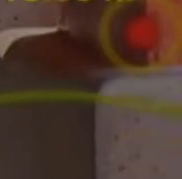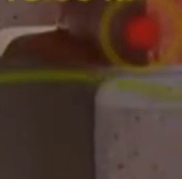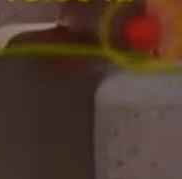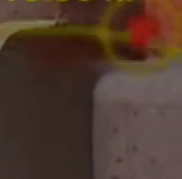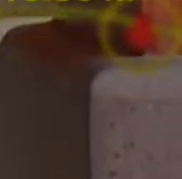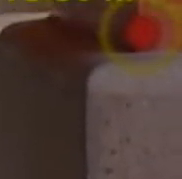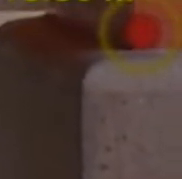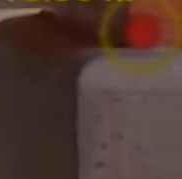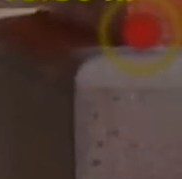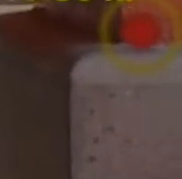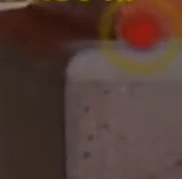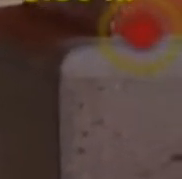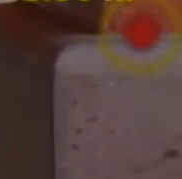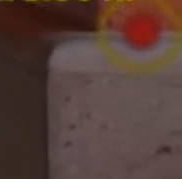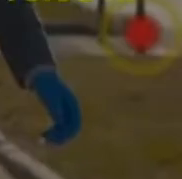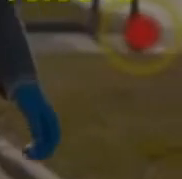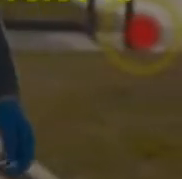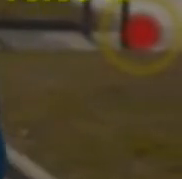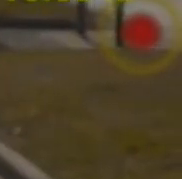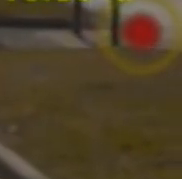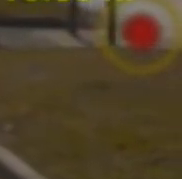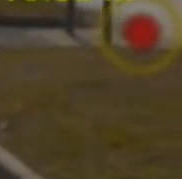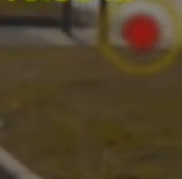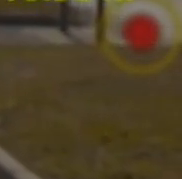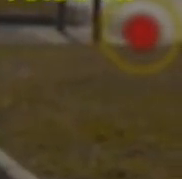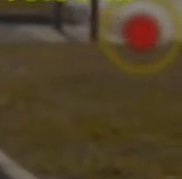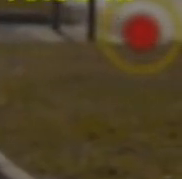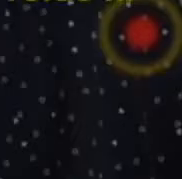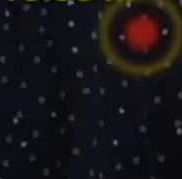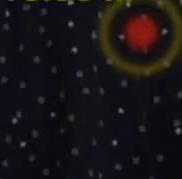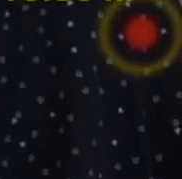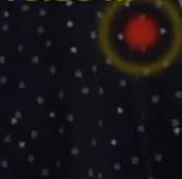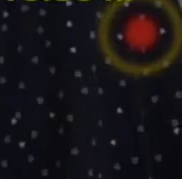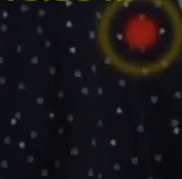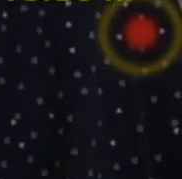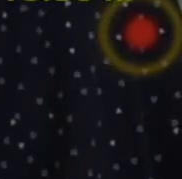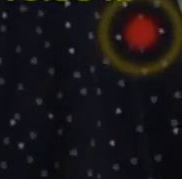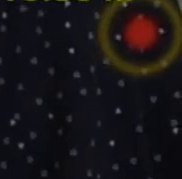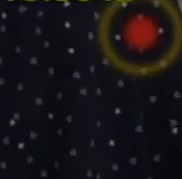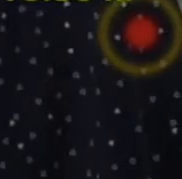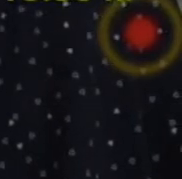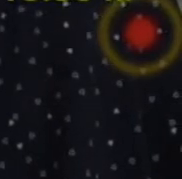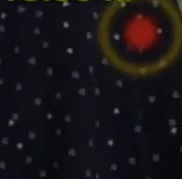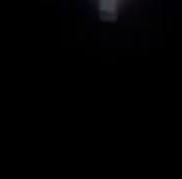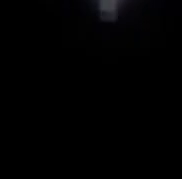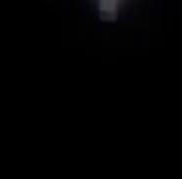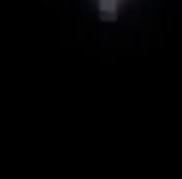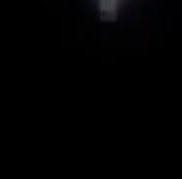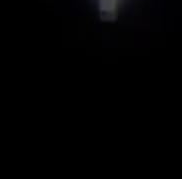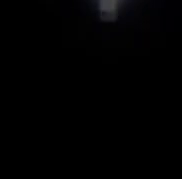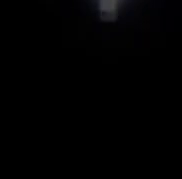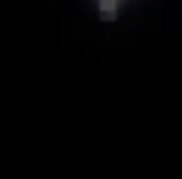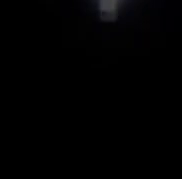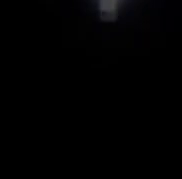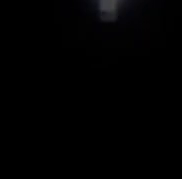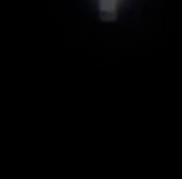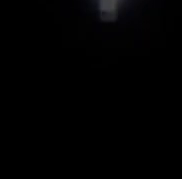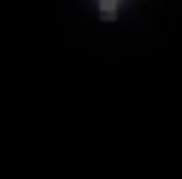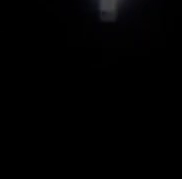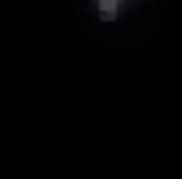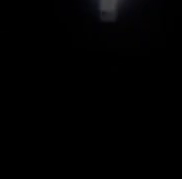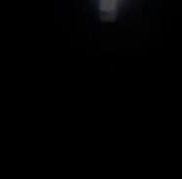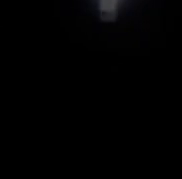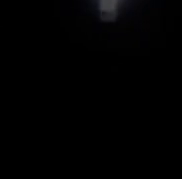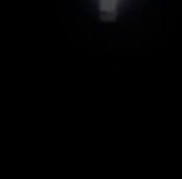Rodríguez presenta Semanario N22, sábados 18:30 horas. Desde hace ya